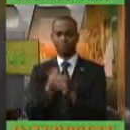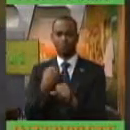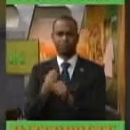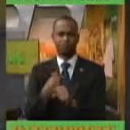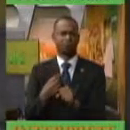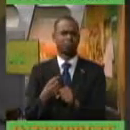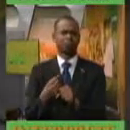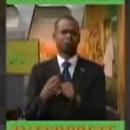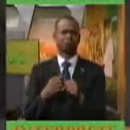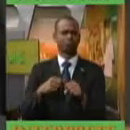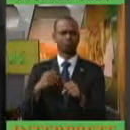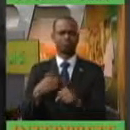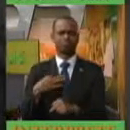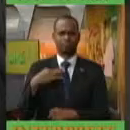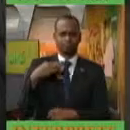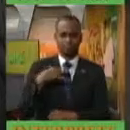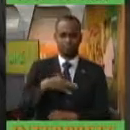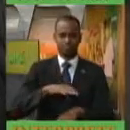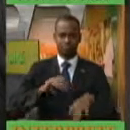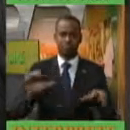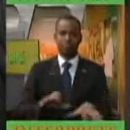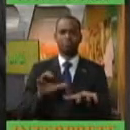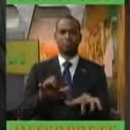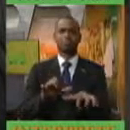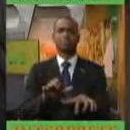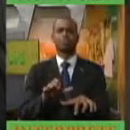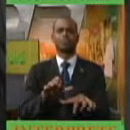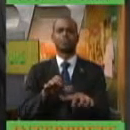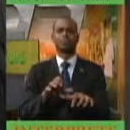trabajaron muchísimo tiempo de manera voluntaria.